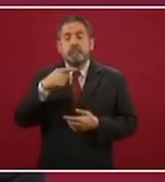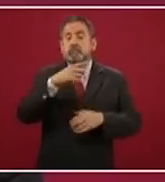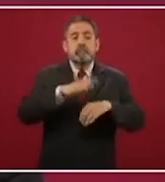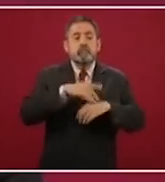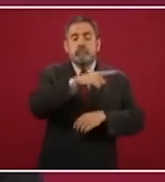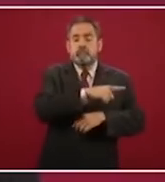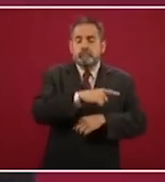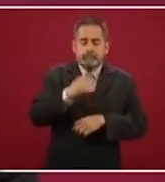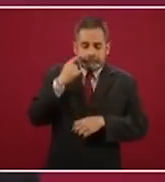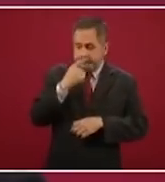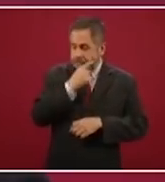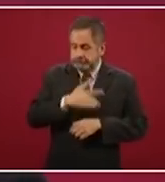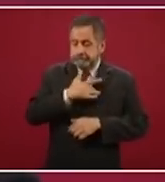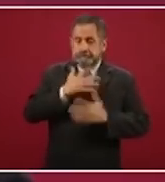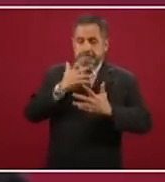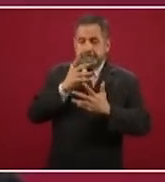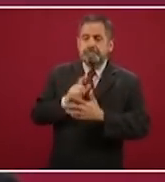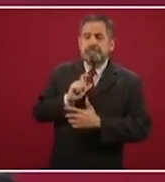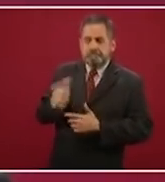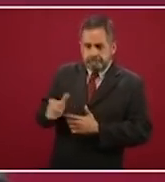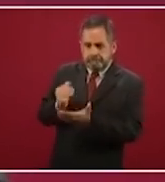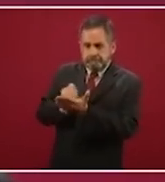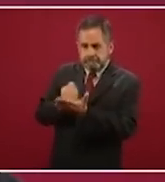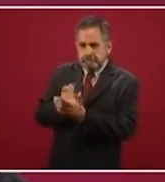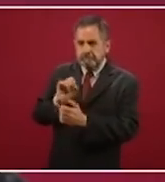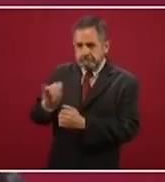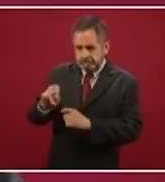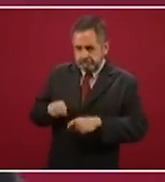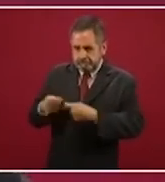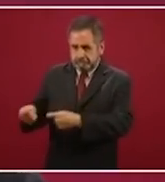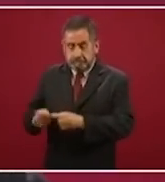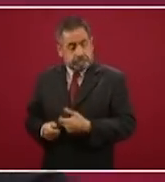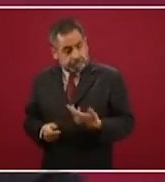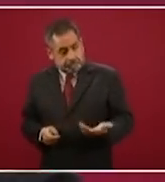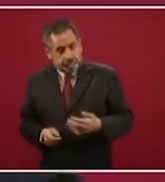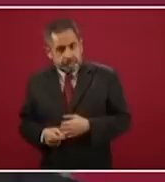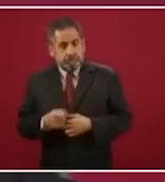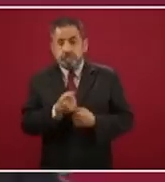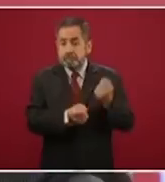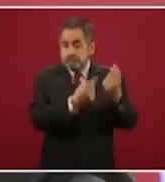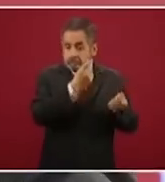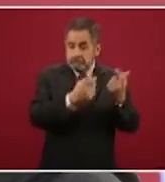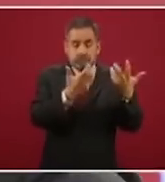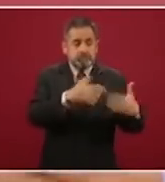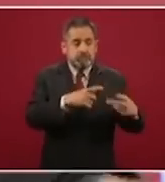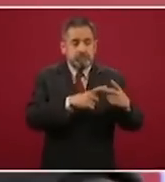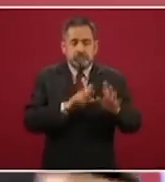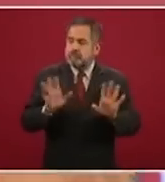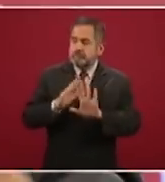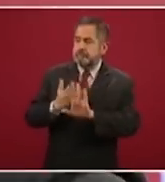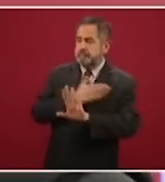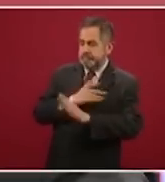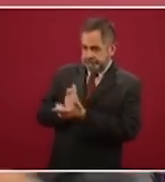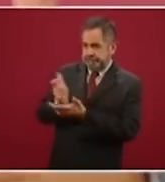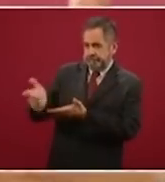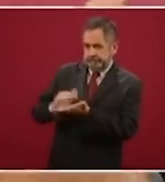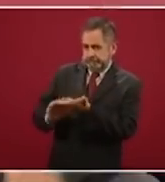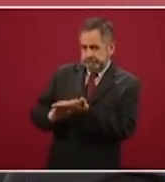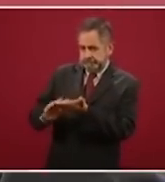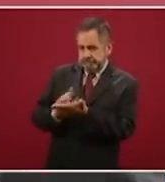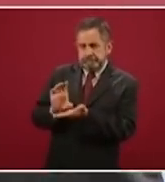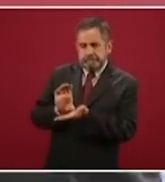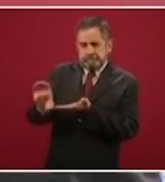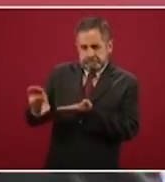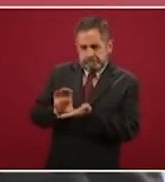voluntariamente, es decir, de quienes quisieron regularizarse antes de que se